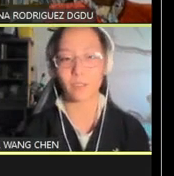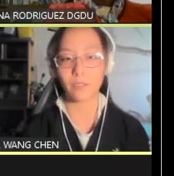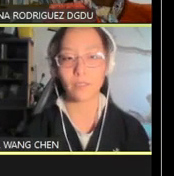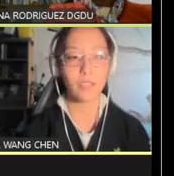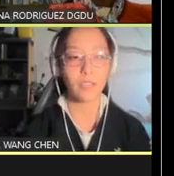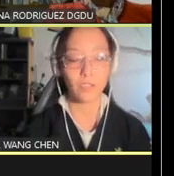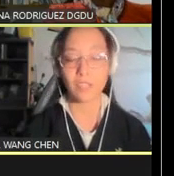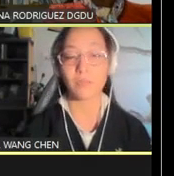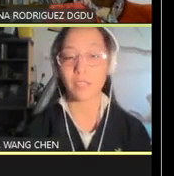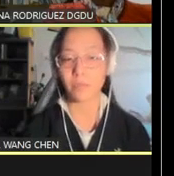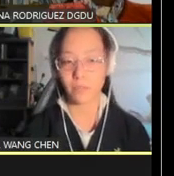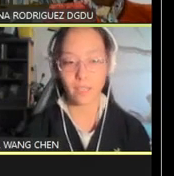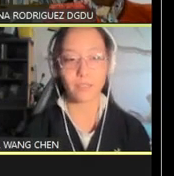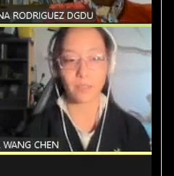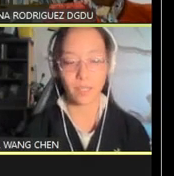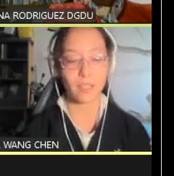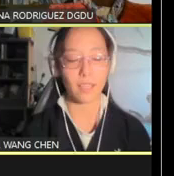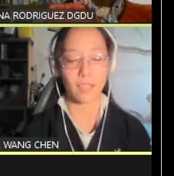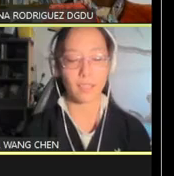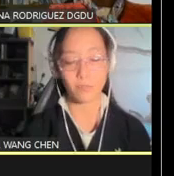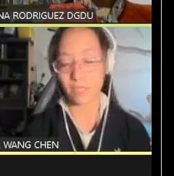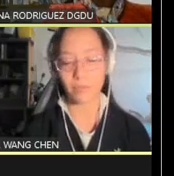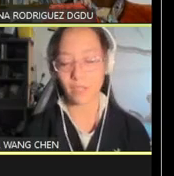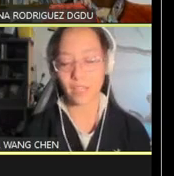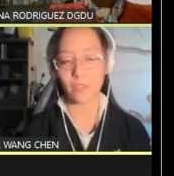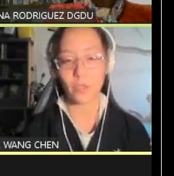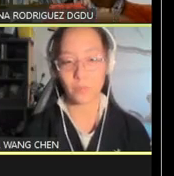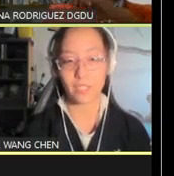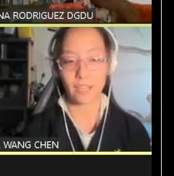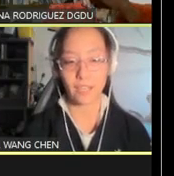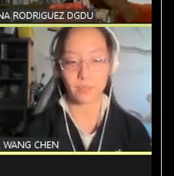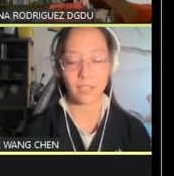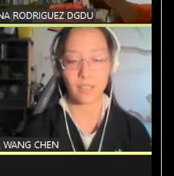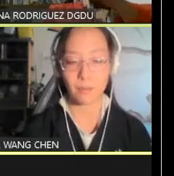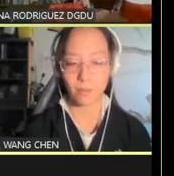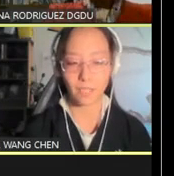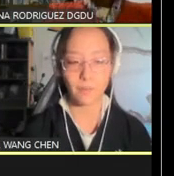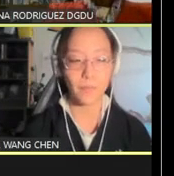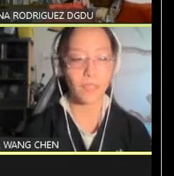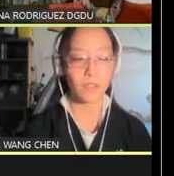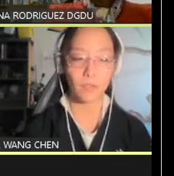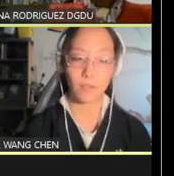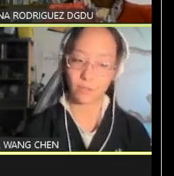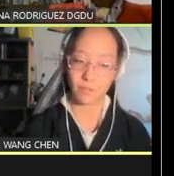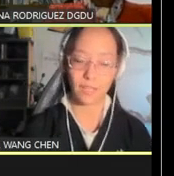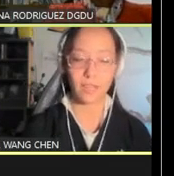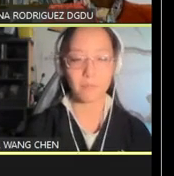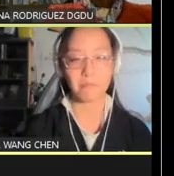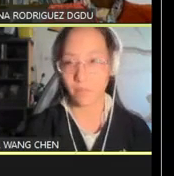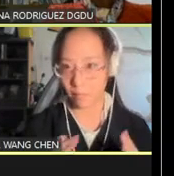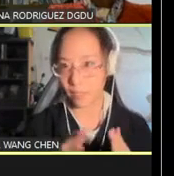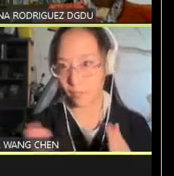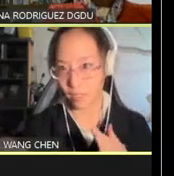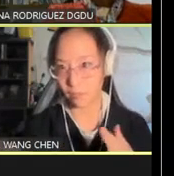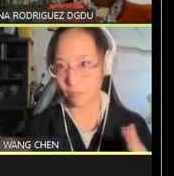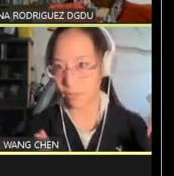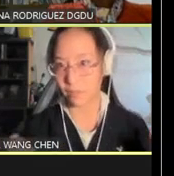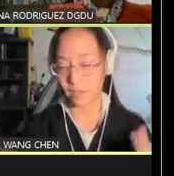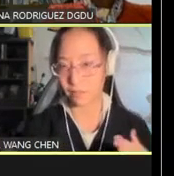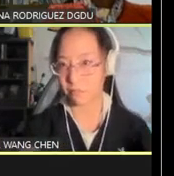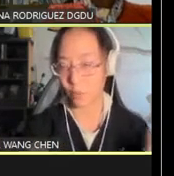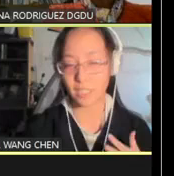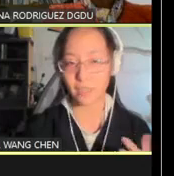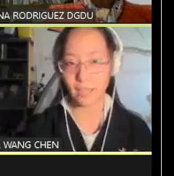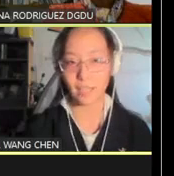completamente roto. No, en un segundo grado también. En un segundo grado podemos llegar a usar la bota o la tobillera, dependiendo de